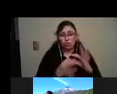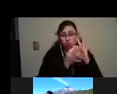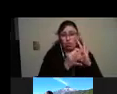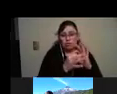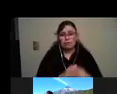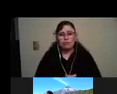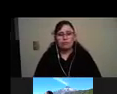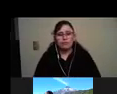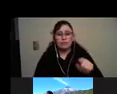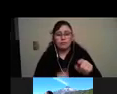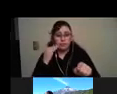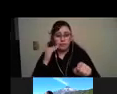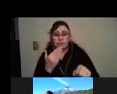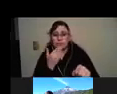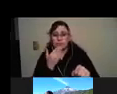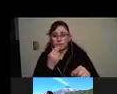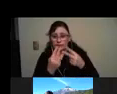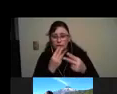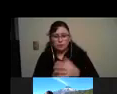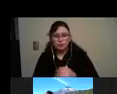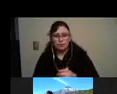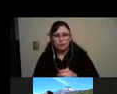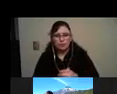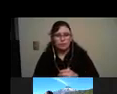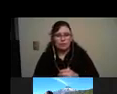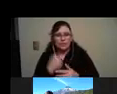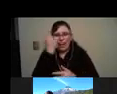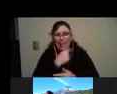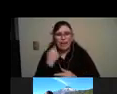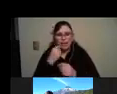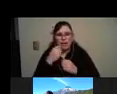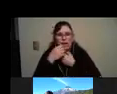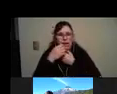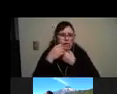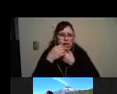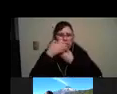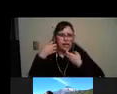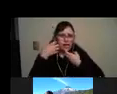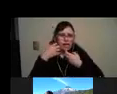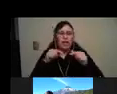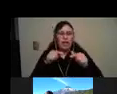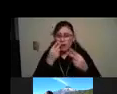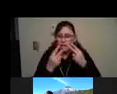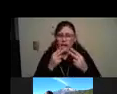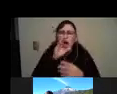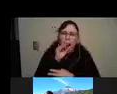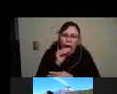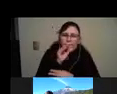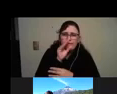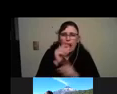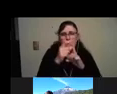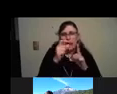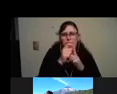un niño y que pueden graficar en la cara el esfuerzo que le significa poder verbalizar una palabra,